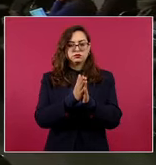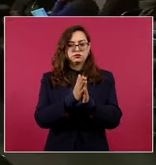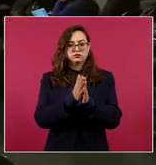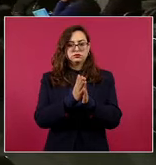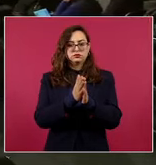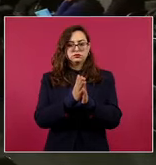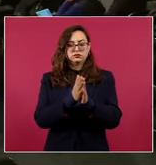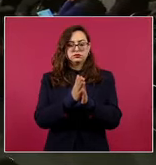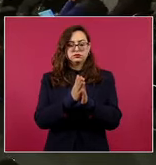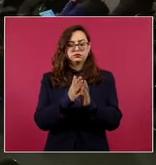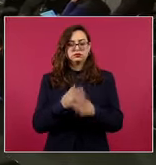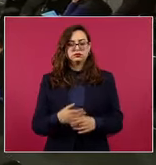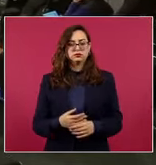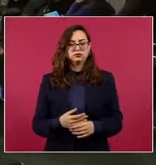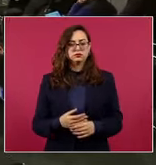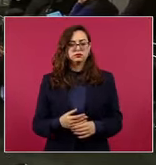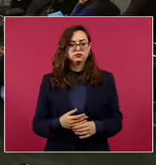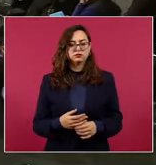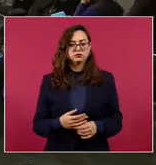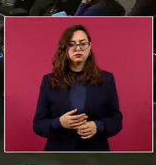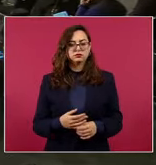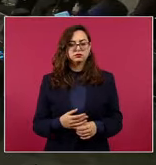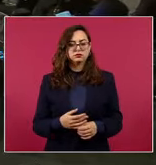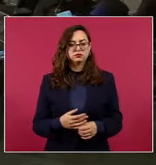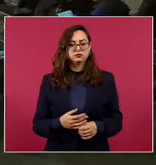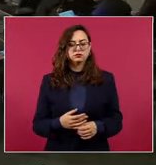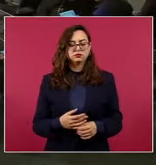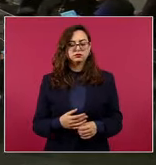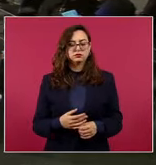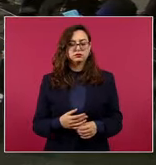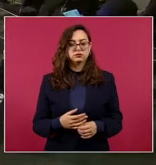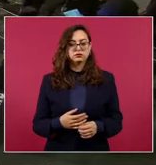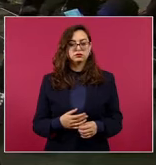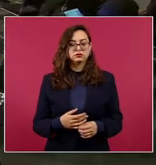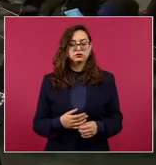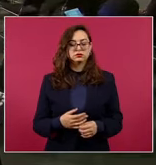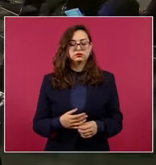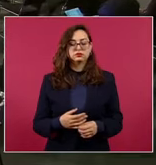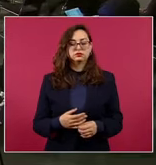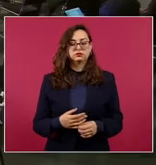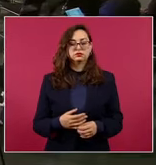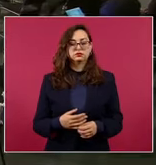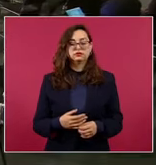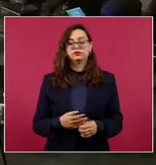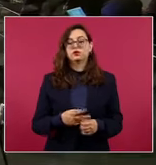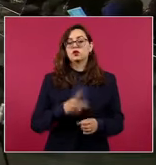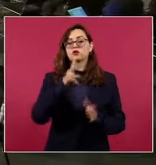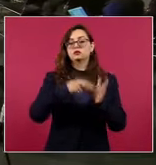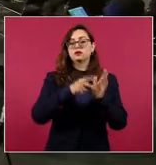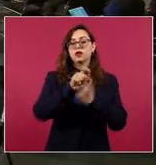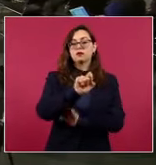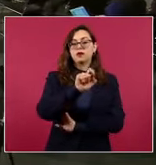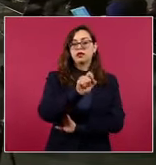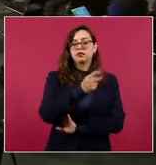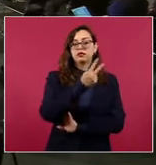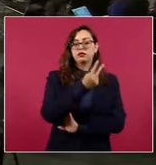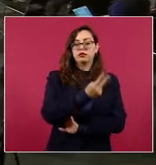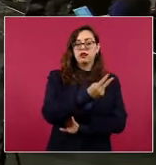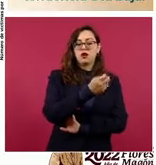aquí está la que es hasta el mes de noviembre, en donde se ve claramente